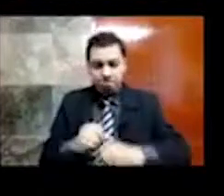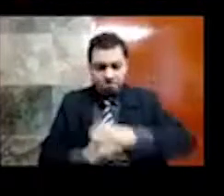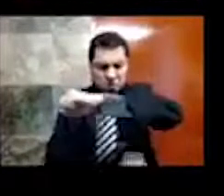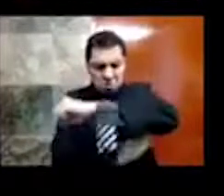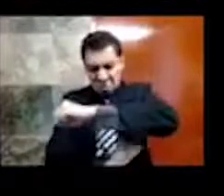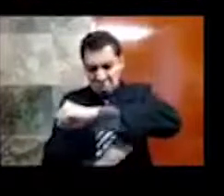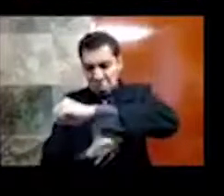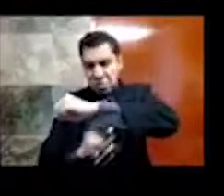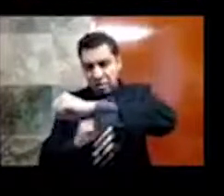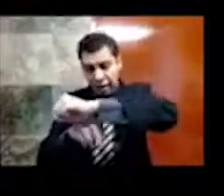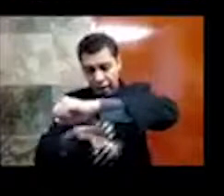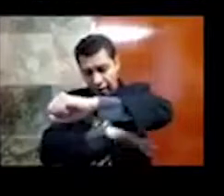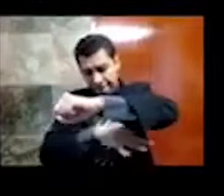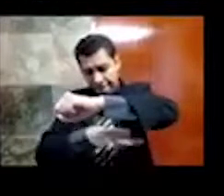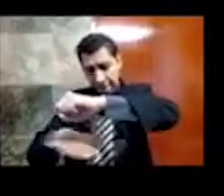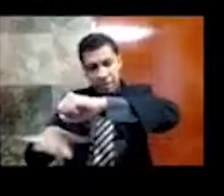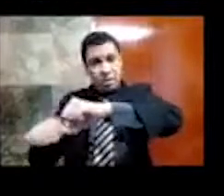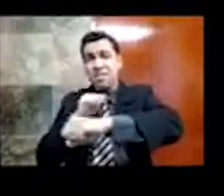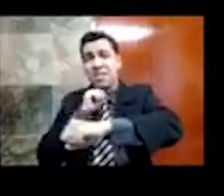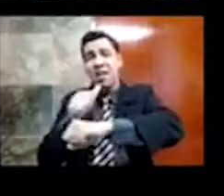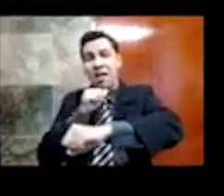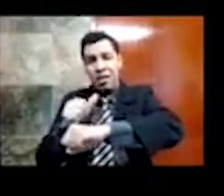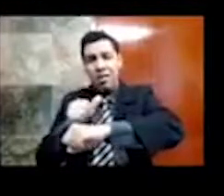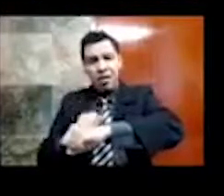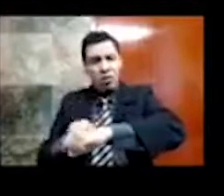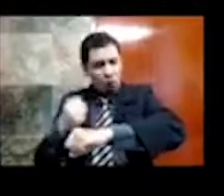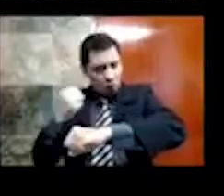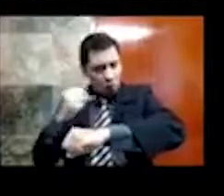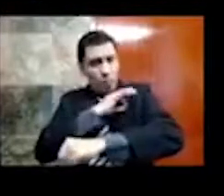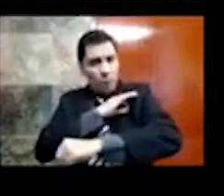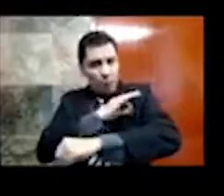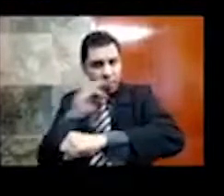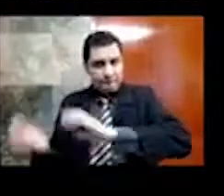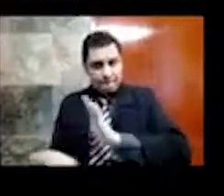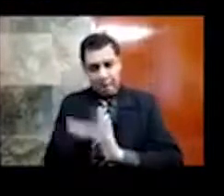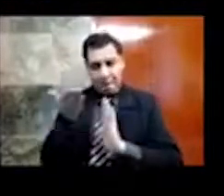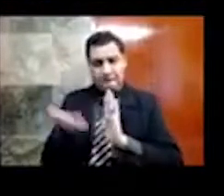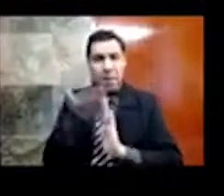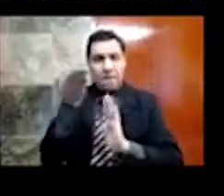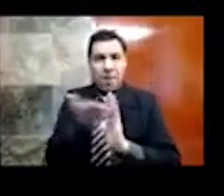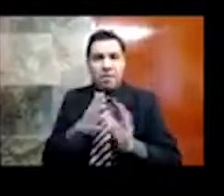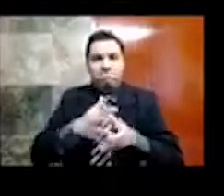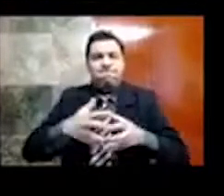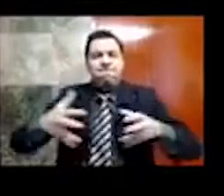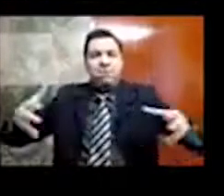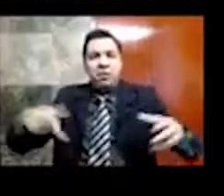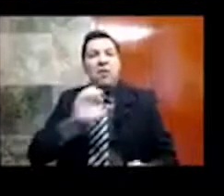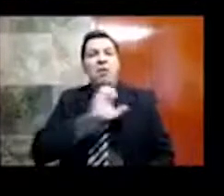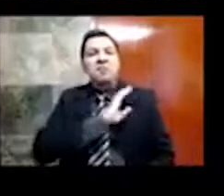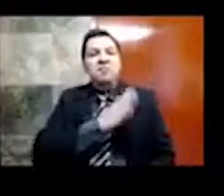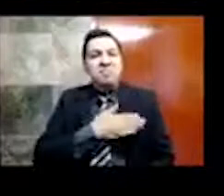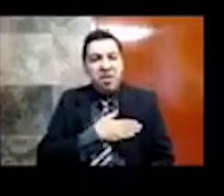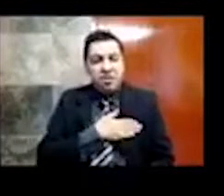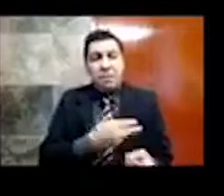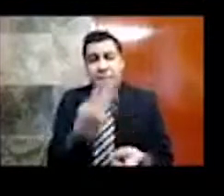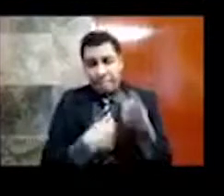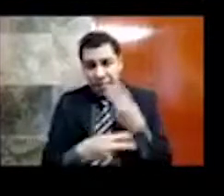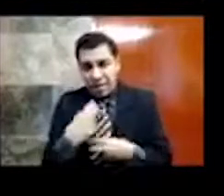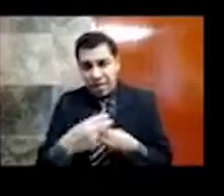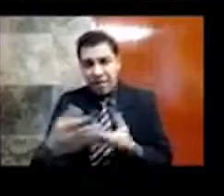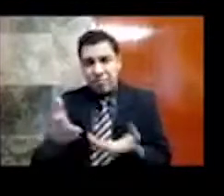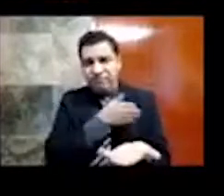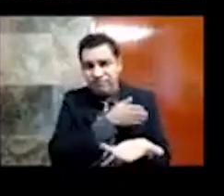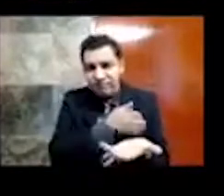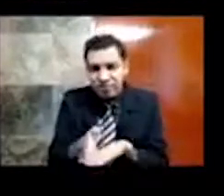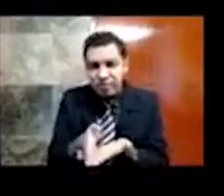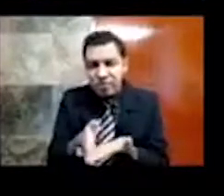1500 años antes de que llegaran los mexicas a la cuenca de México. Así que pues no hay comparación en cuanto